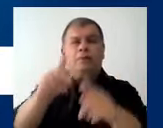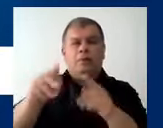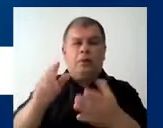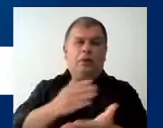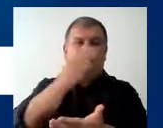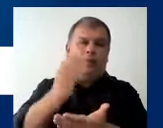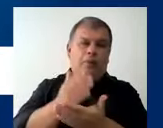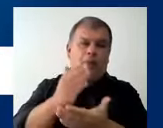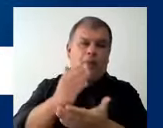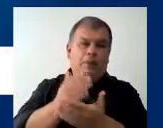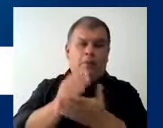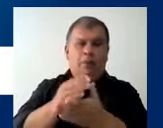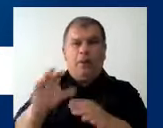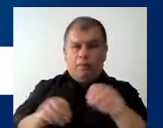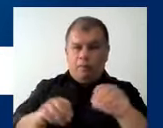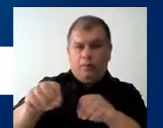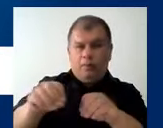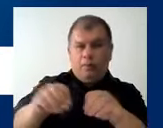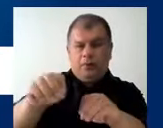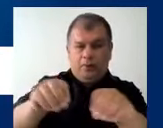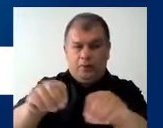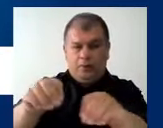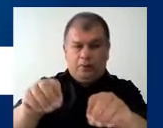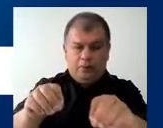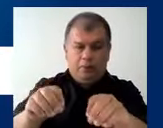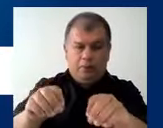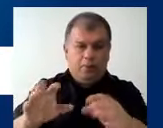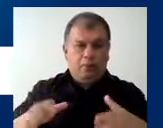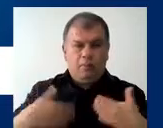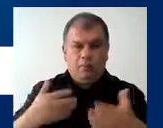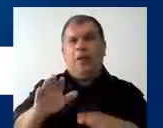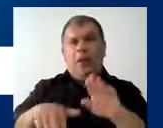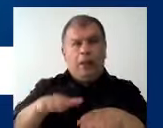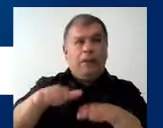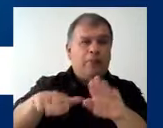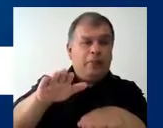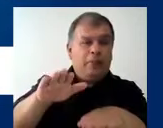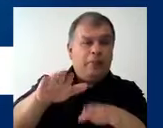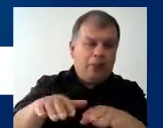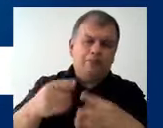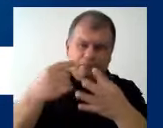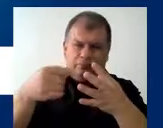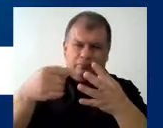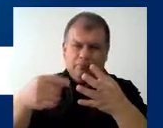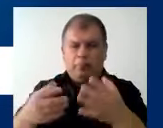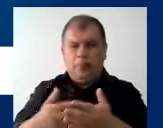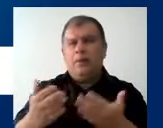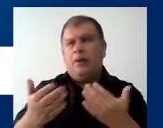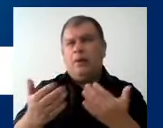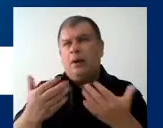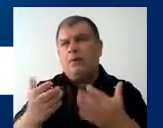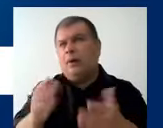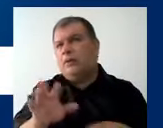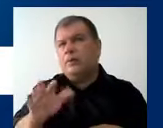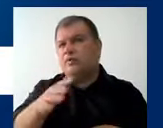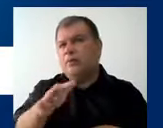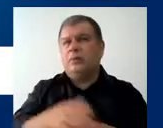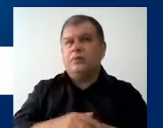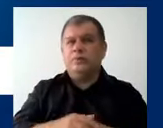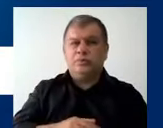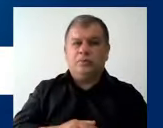para moverse, son aquellas que no pueden caminar, etcétera. Ahí estamos hablando de aproximadamente